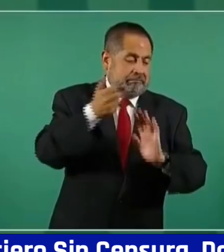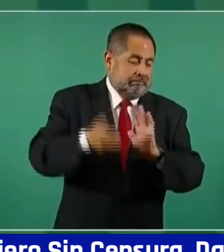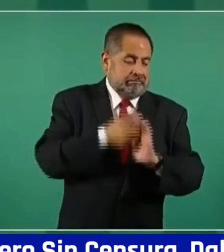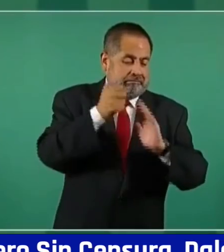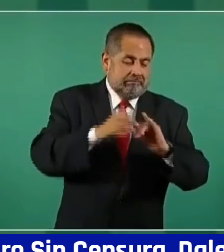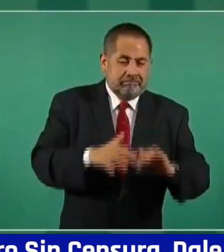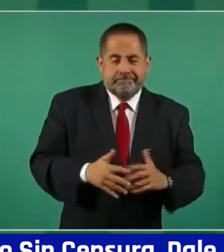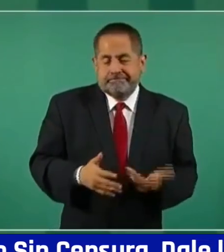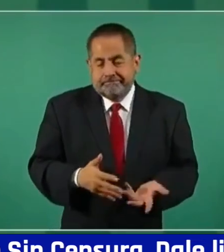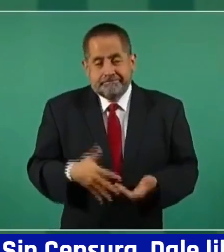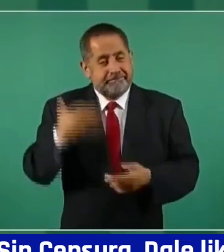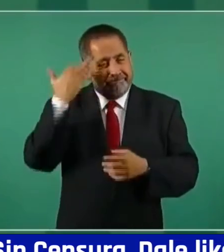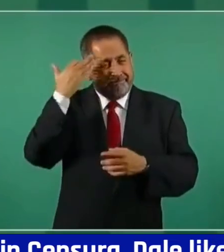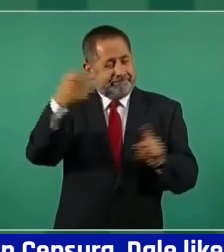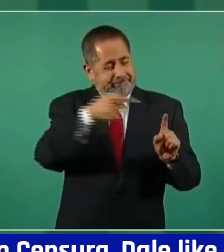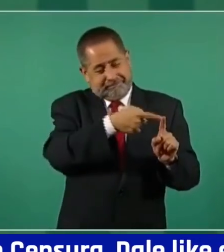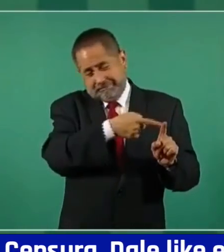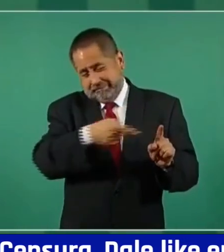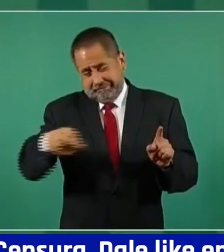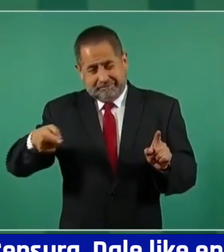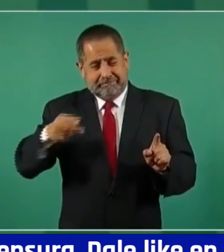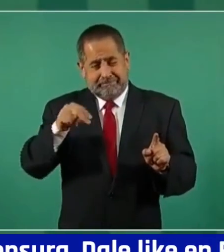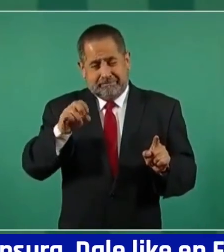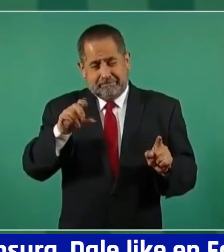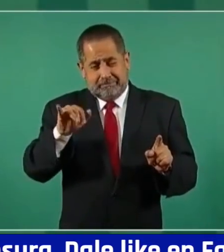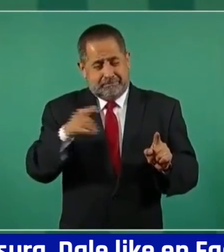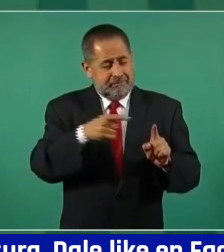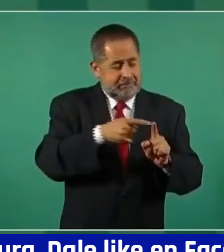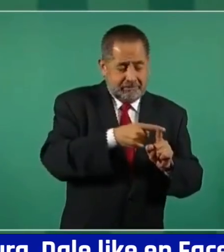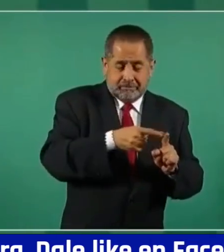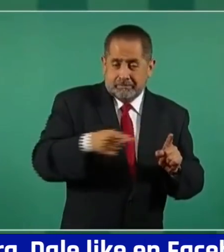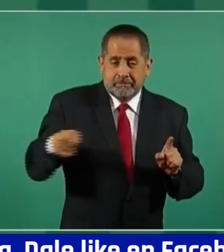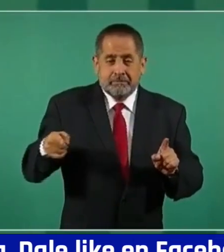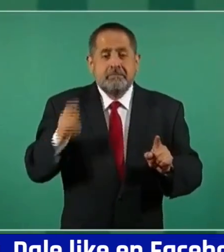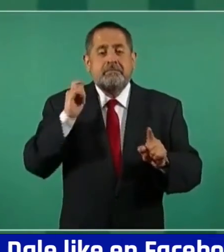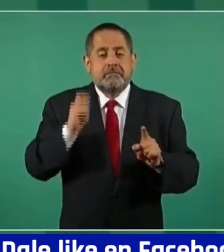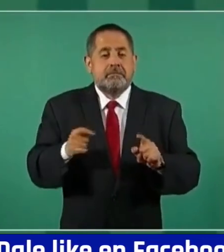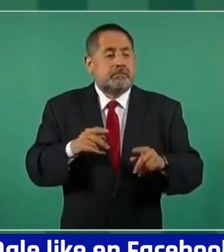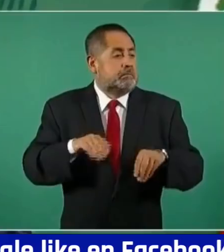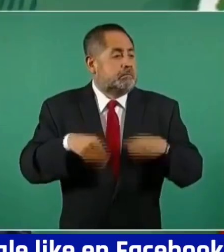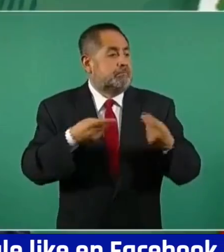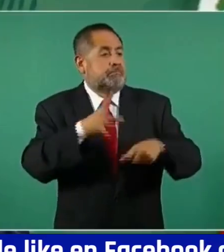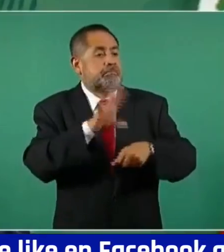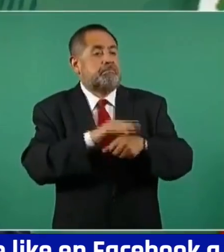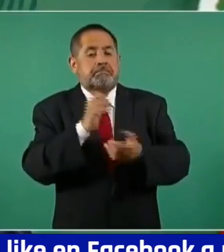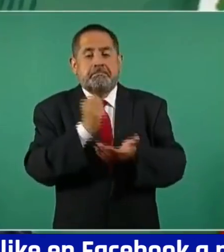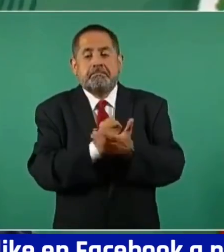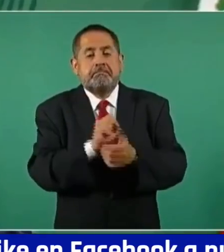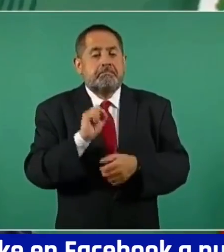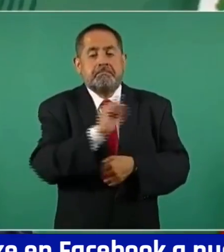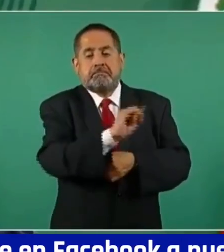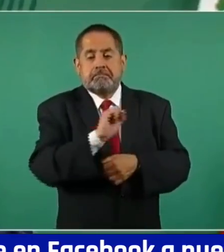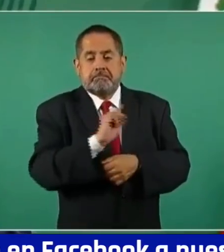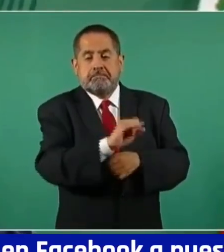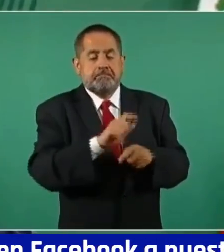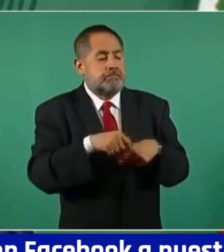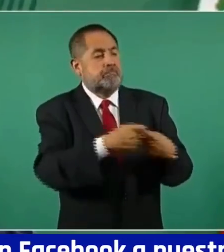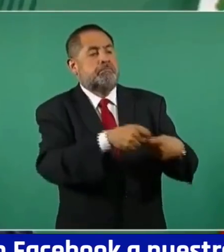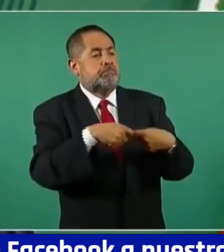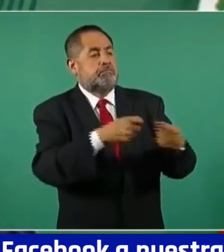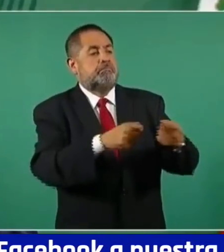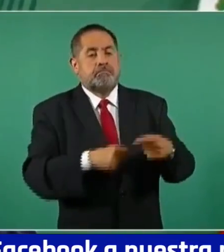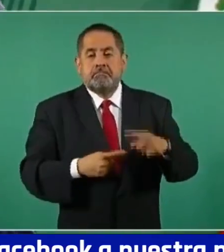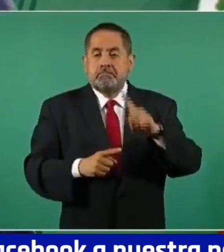imaginen que durante todo el periodo neoliberal se dedicaron a dar concesiones